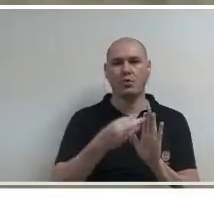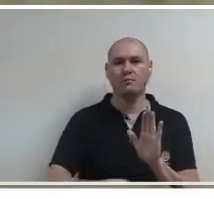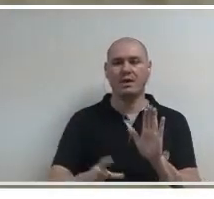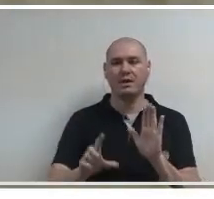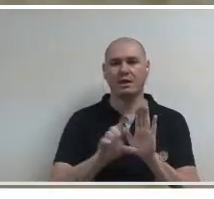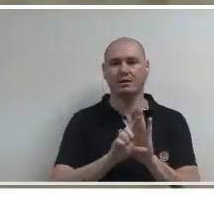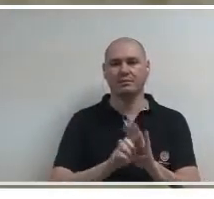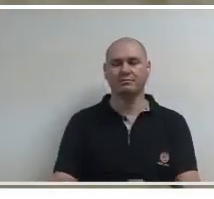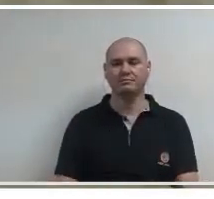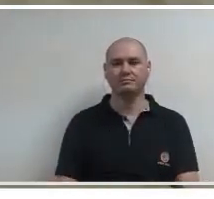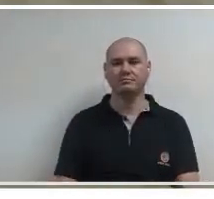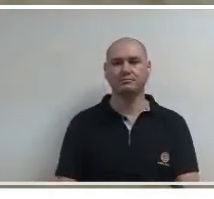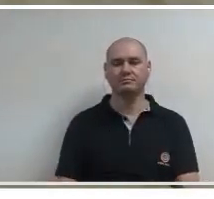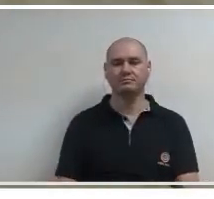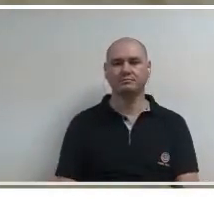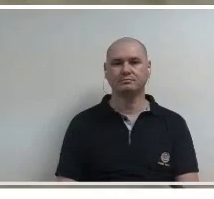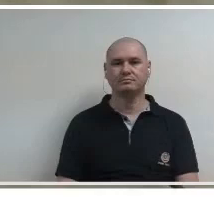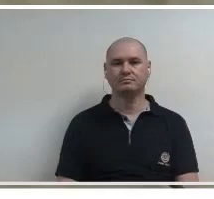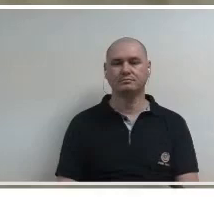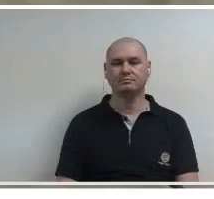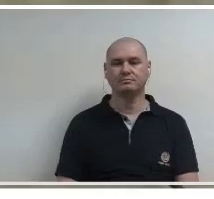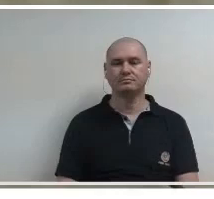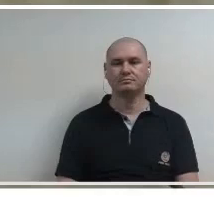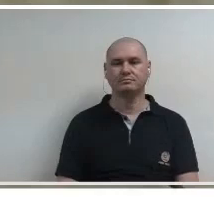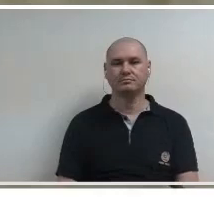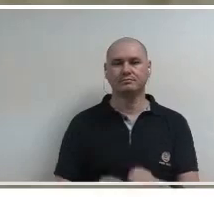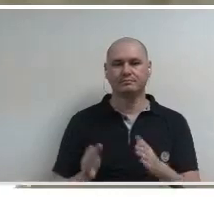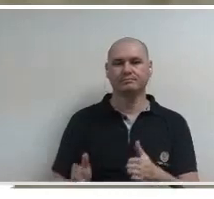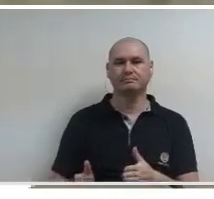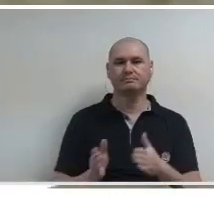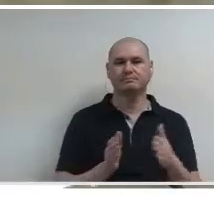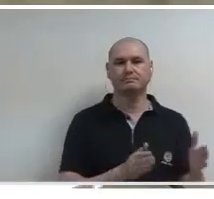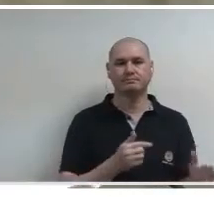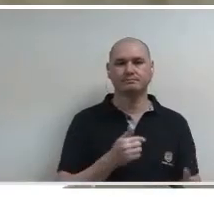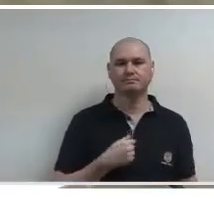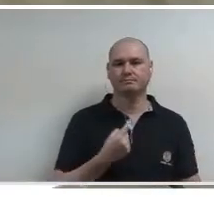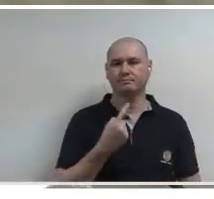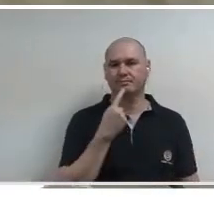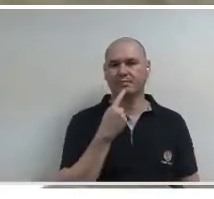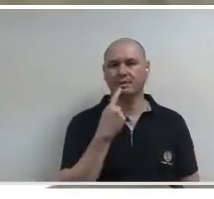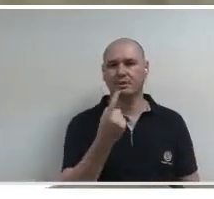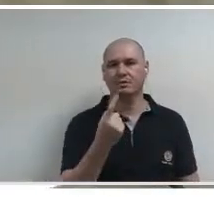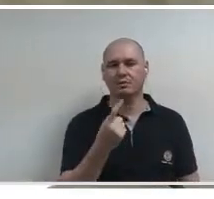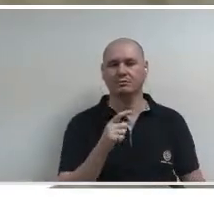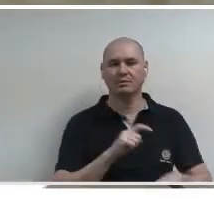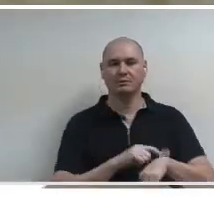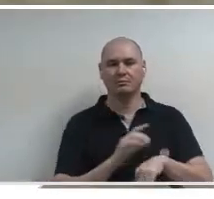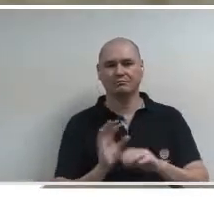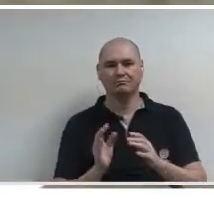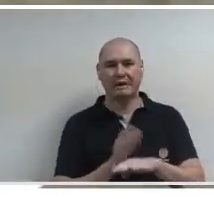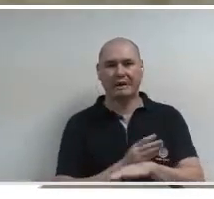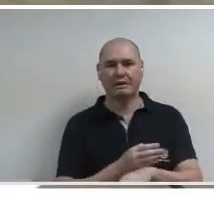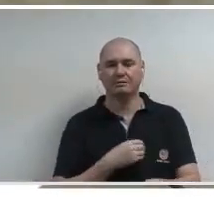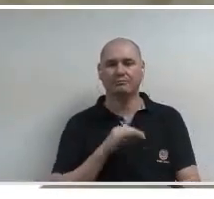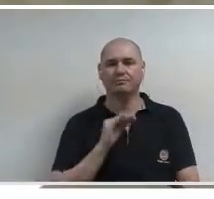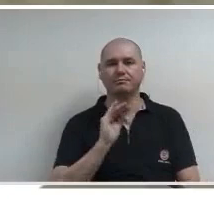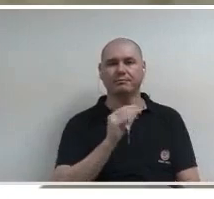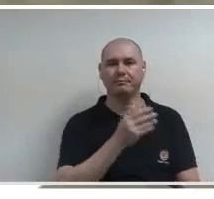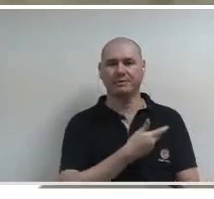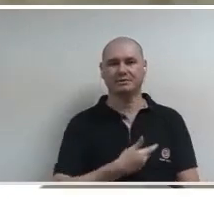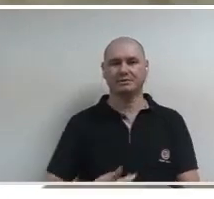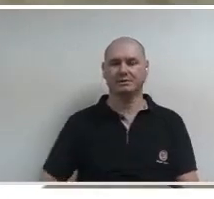acordada. Upechamos magistrado escuela o cumplían una ley acordada de ahí. Upe y presidente,